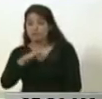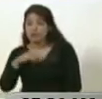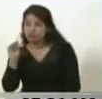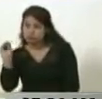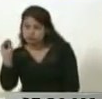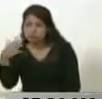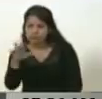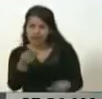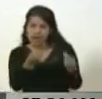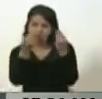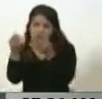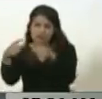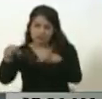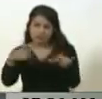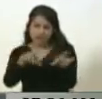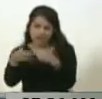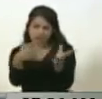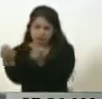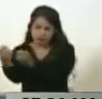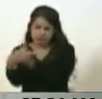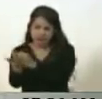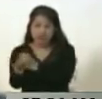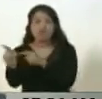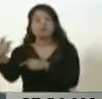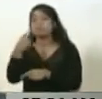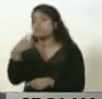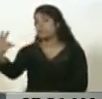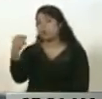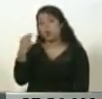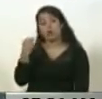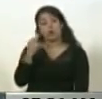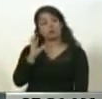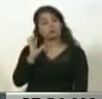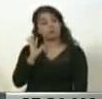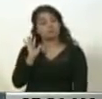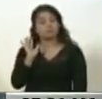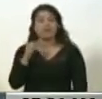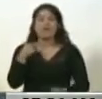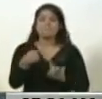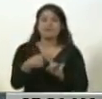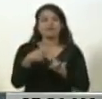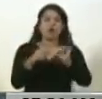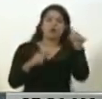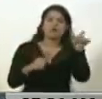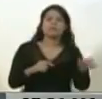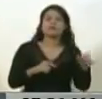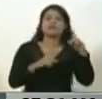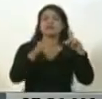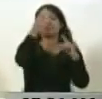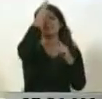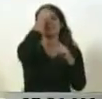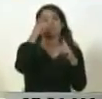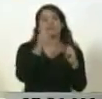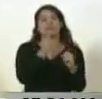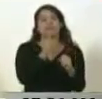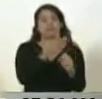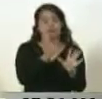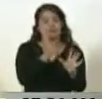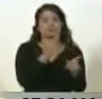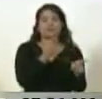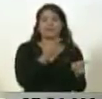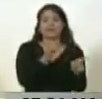no han recibido los billetes. De igual manera, algunos especialistas, entre comillas, el tema es especialista porque están prestos a un partido político de oposición,